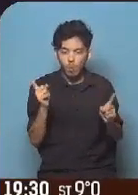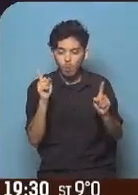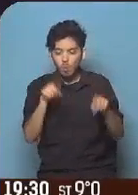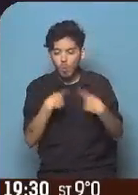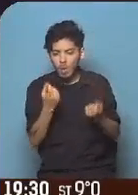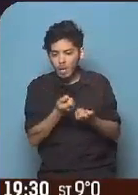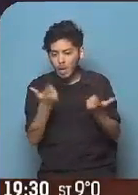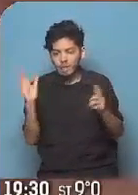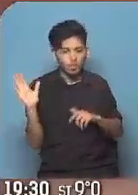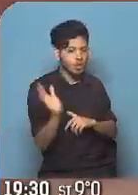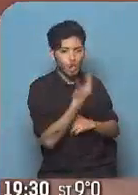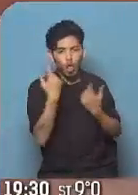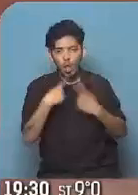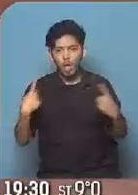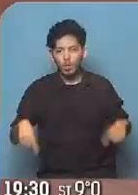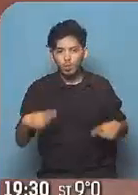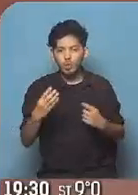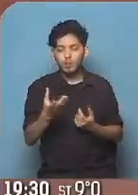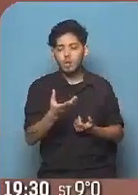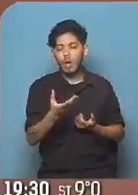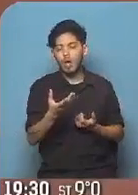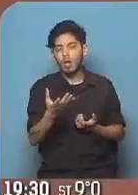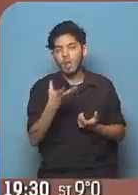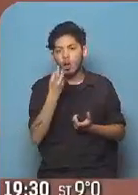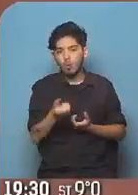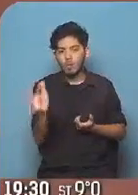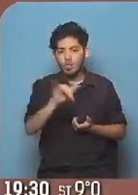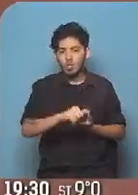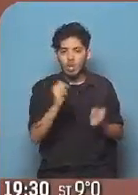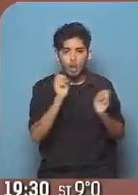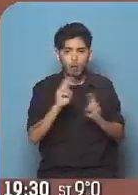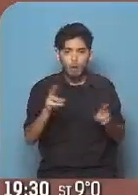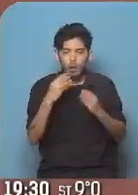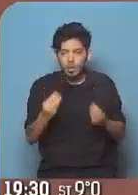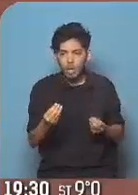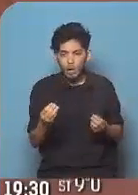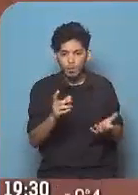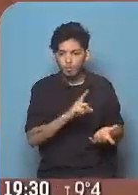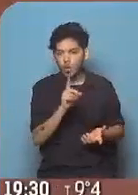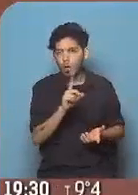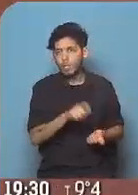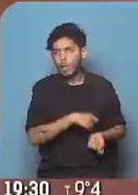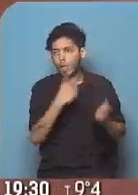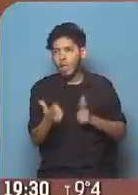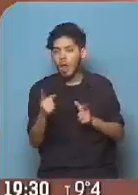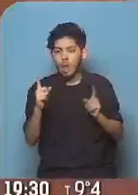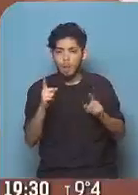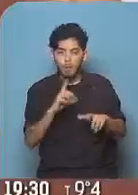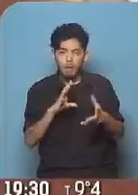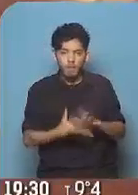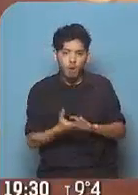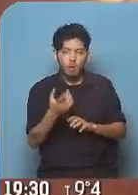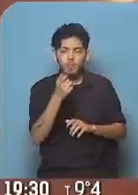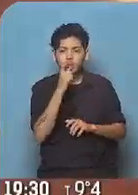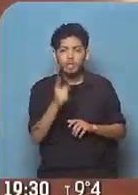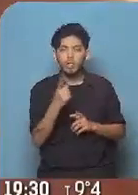los artículos de consumo cotidiano. Y lo peor es que no se lo traslada en la misma proporción, sino